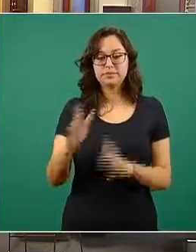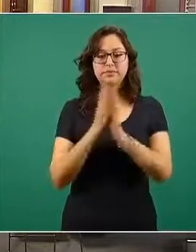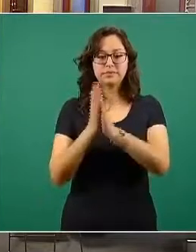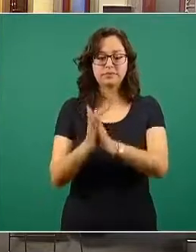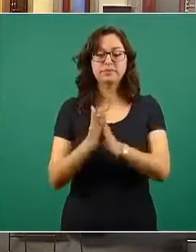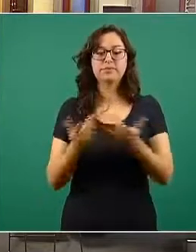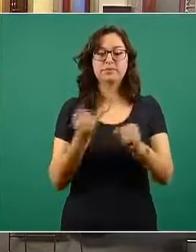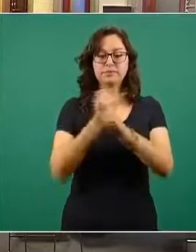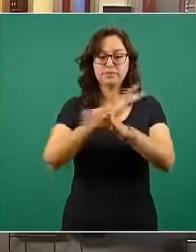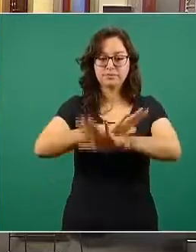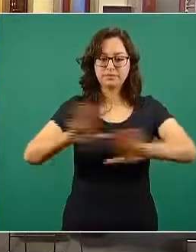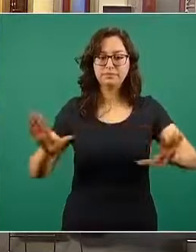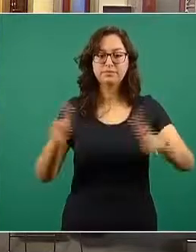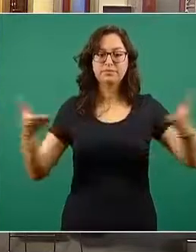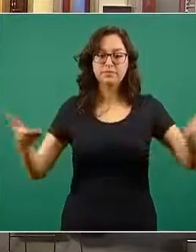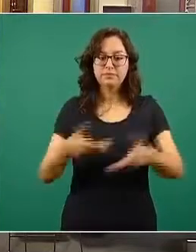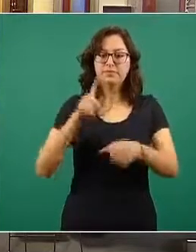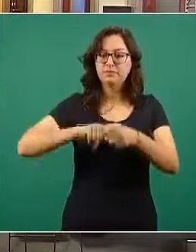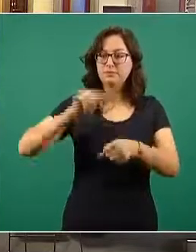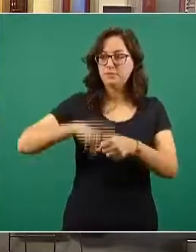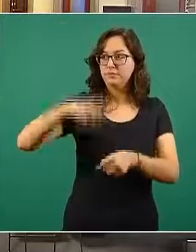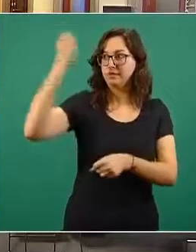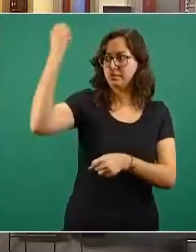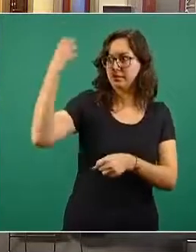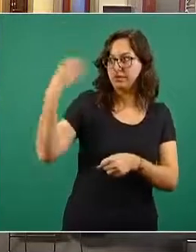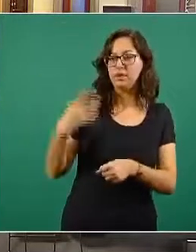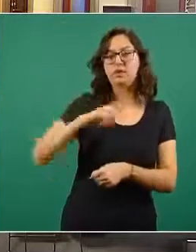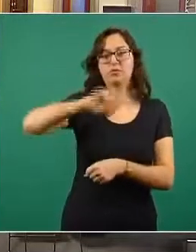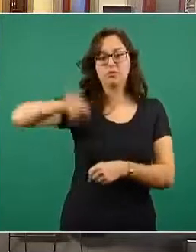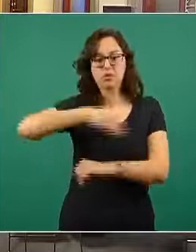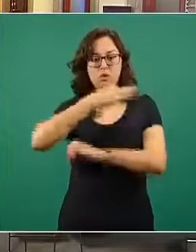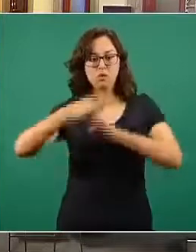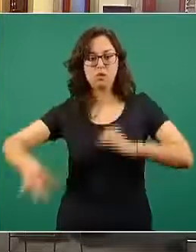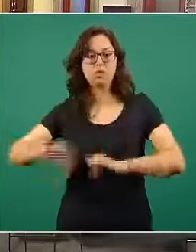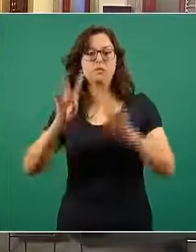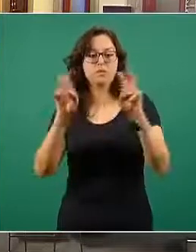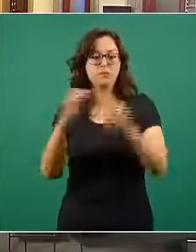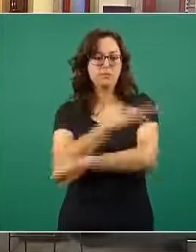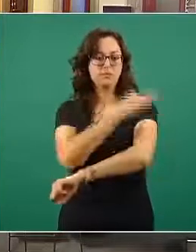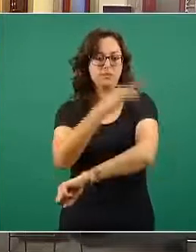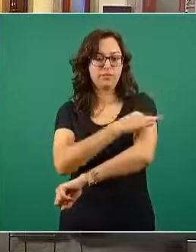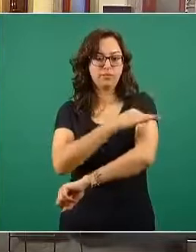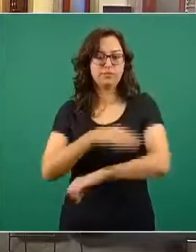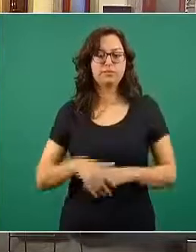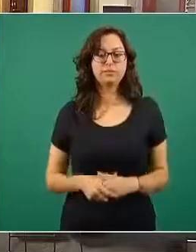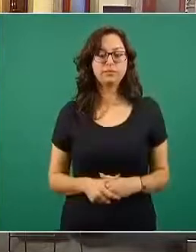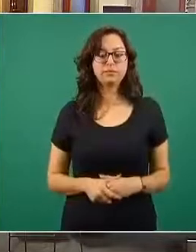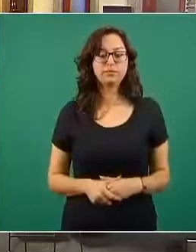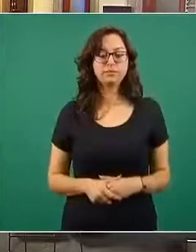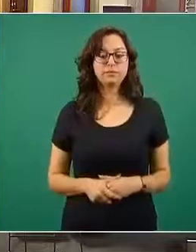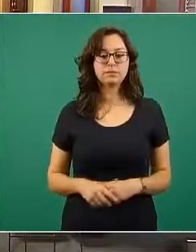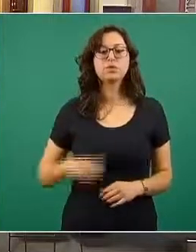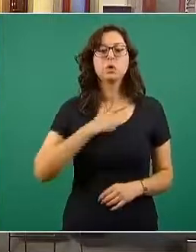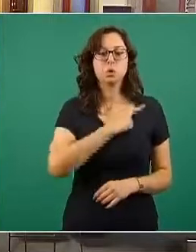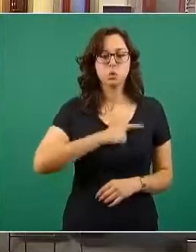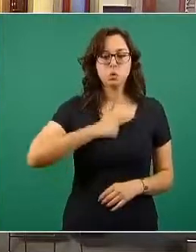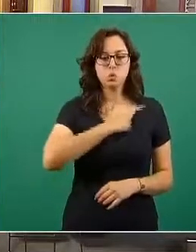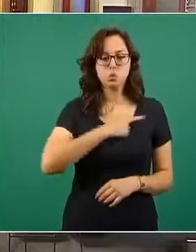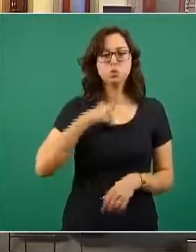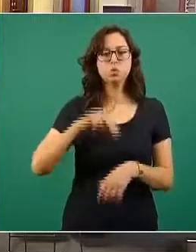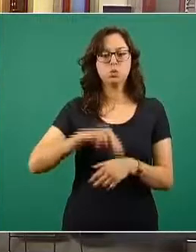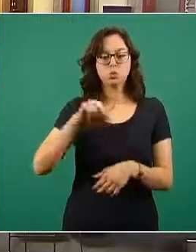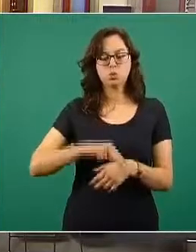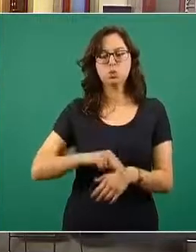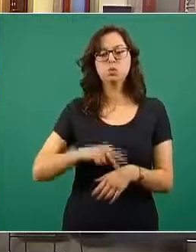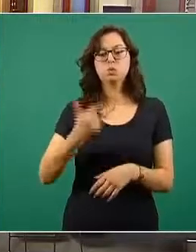informe técnico, el semáforo y después seguimos con la vacunación. Con todo gusto, doctor López-Gatell,